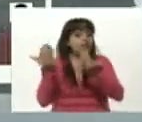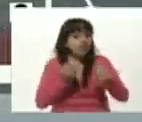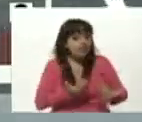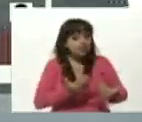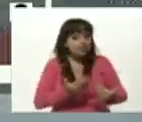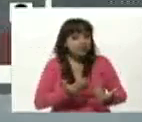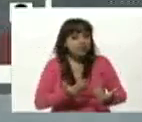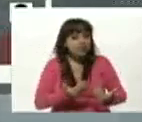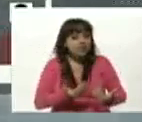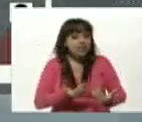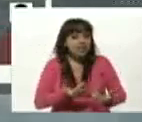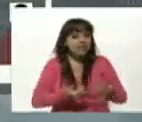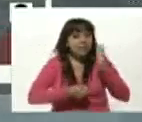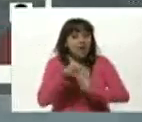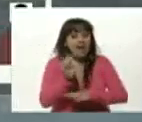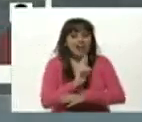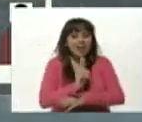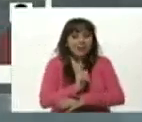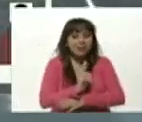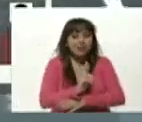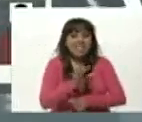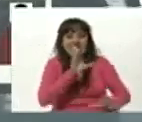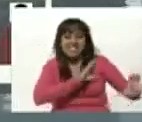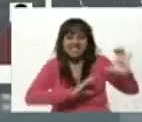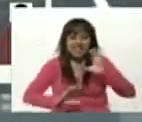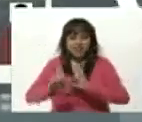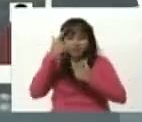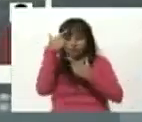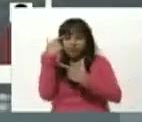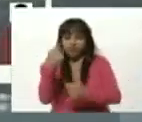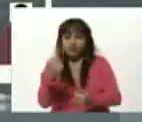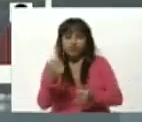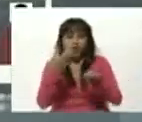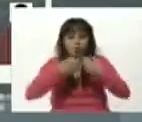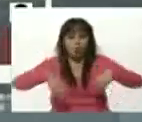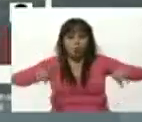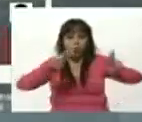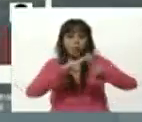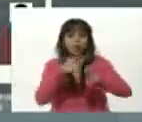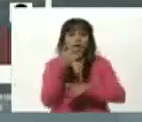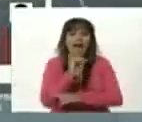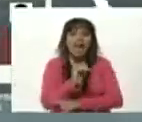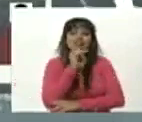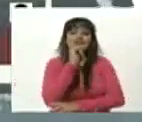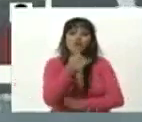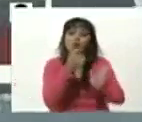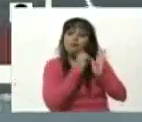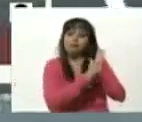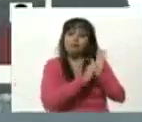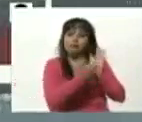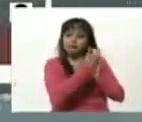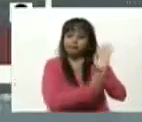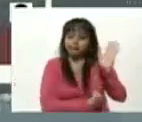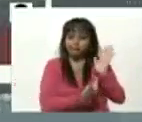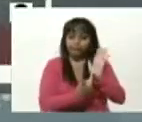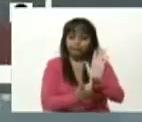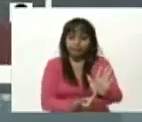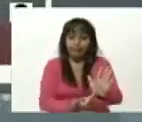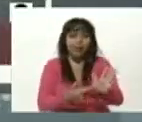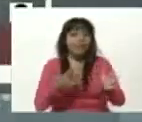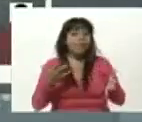se aceleró. Los científicos expertos de Naciones Unidas han sacado un informe